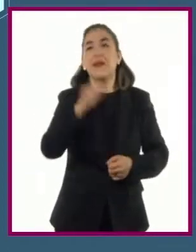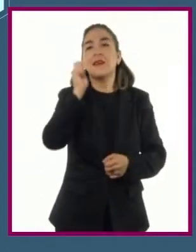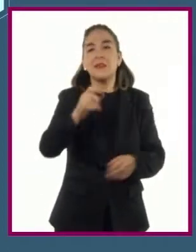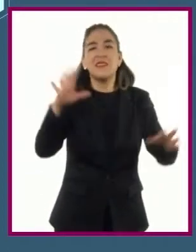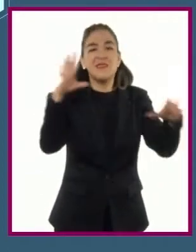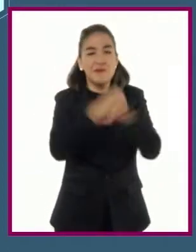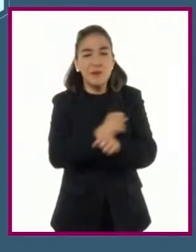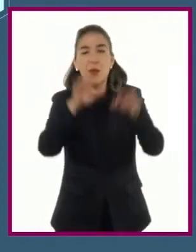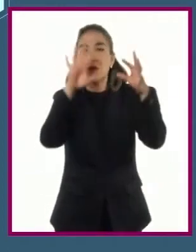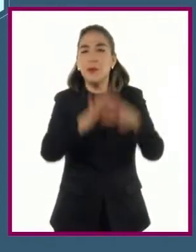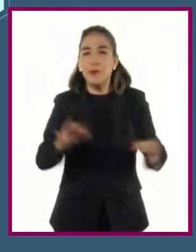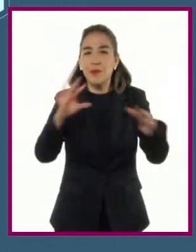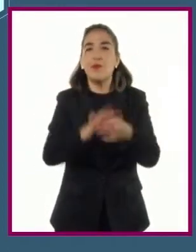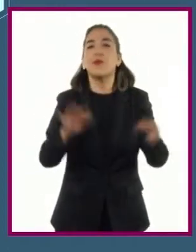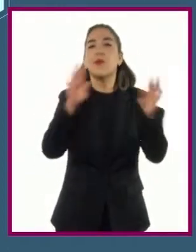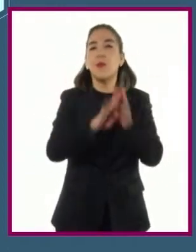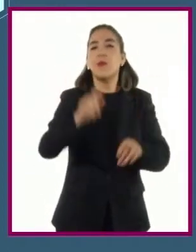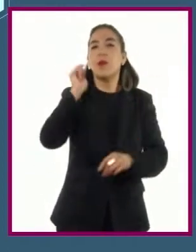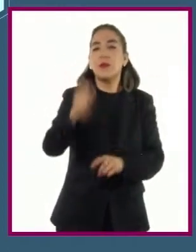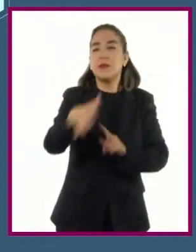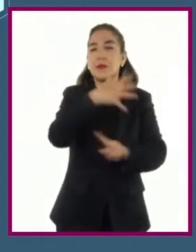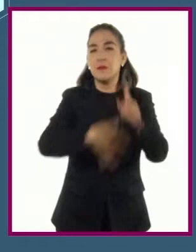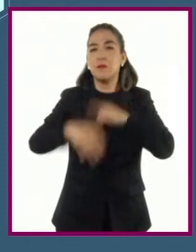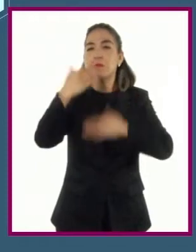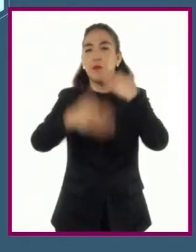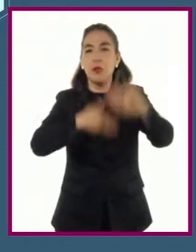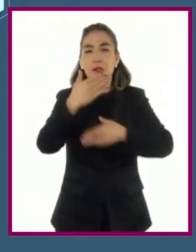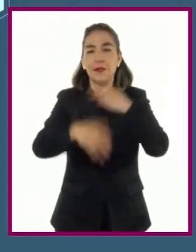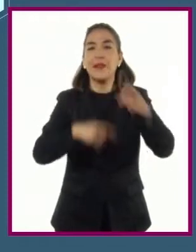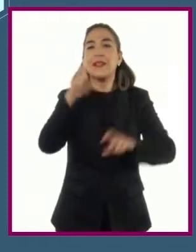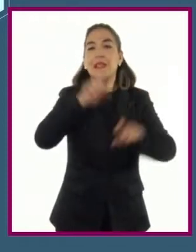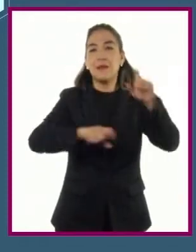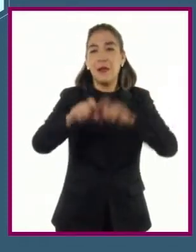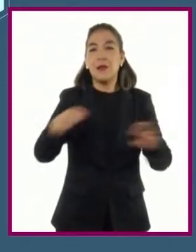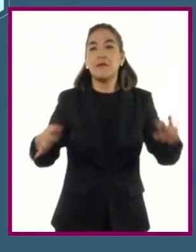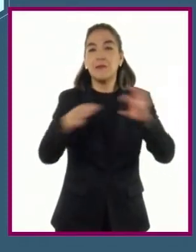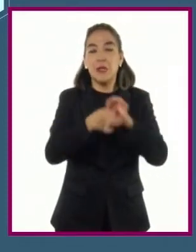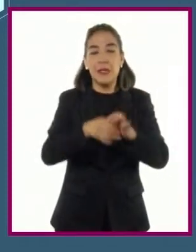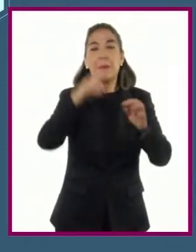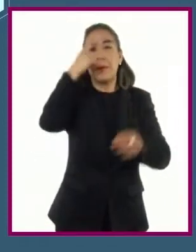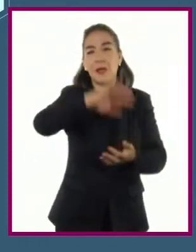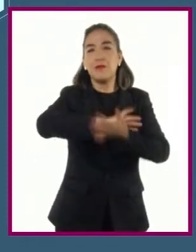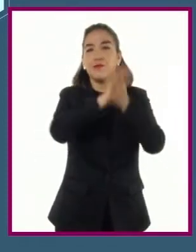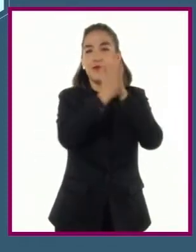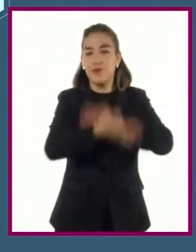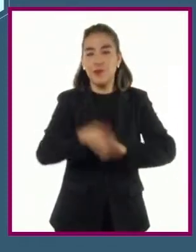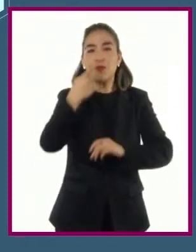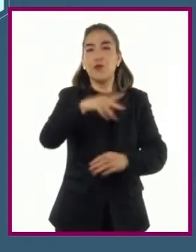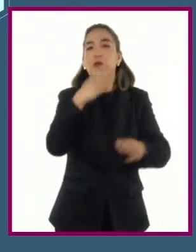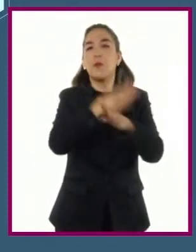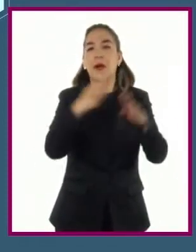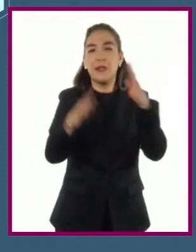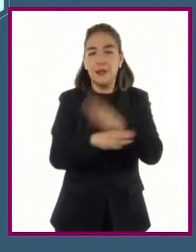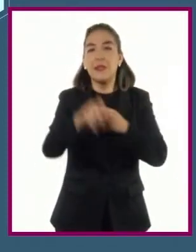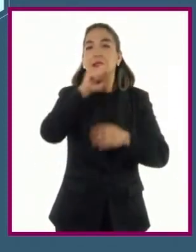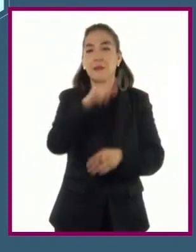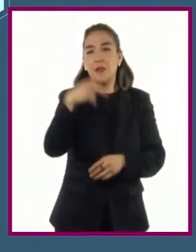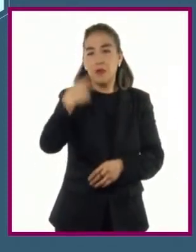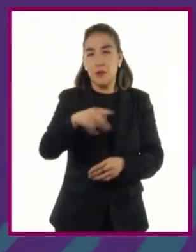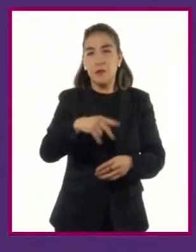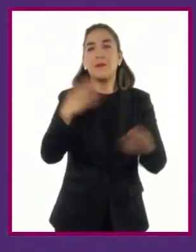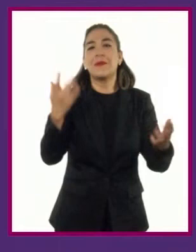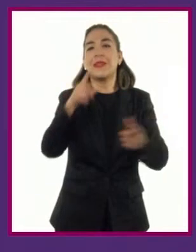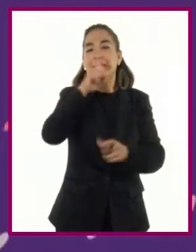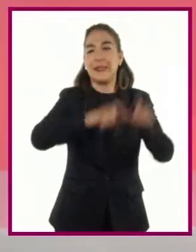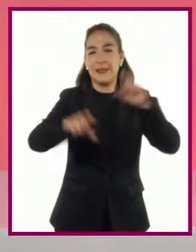describir, explicar y predecir algunos procesos químicos relacionados con la transformación de materiales y la obtención de productos